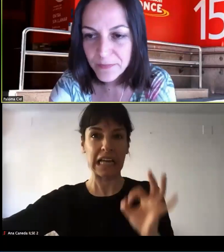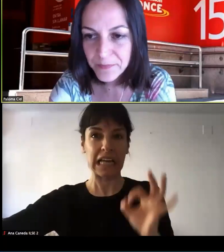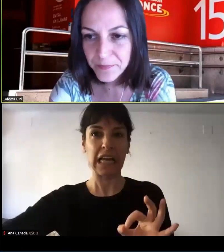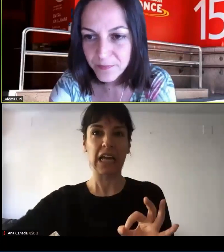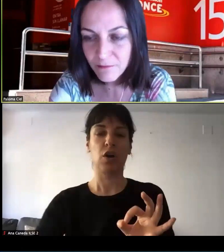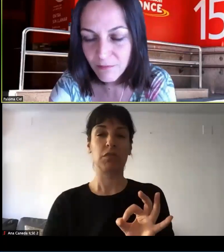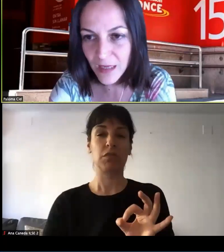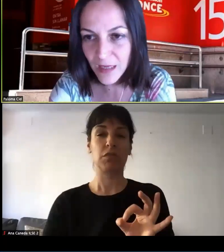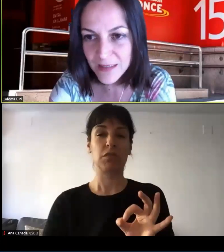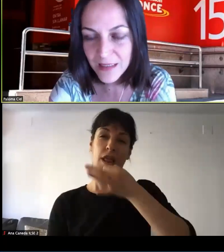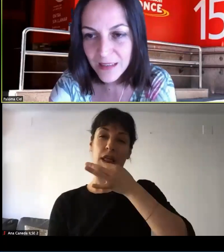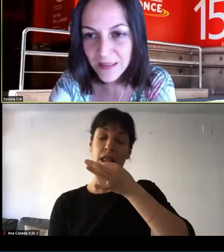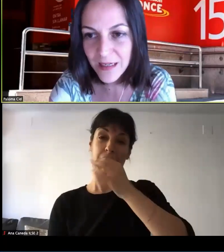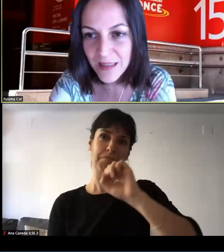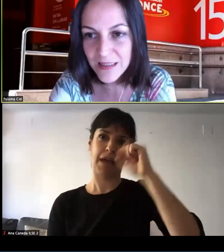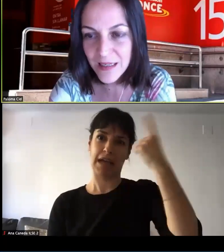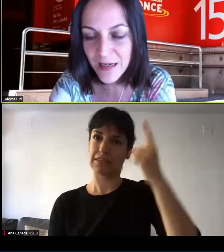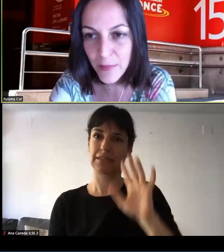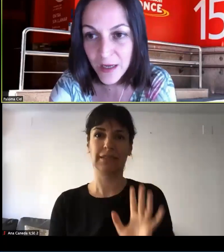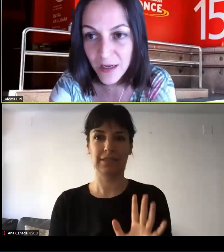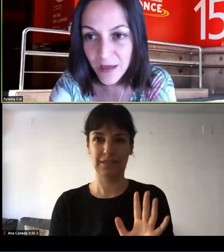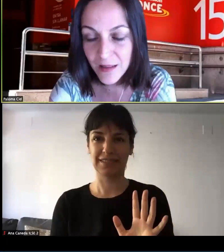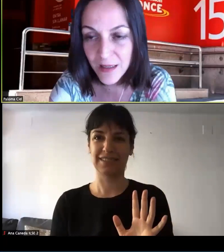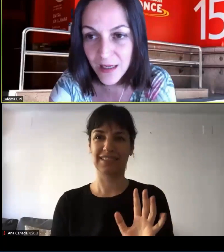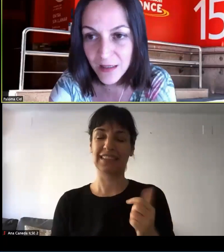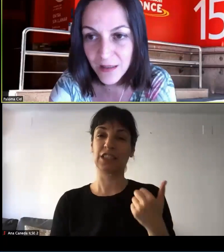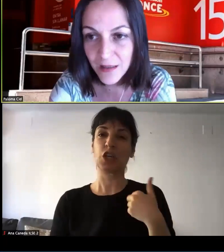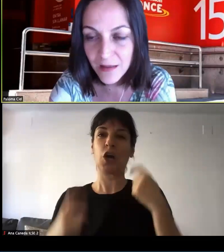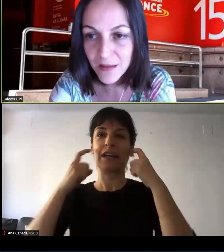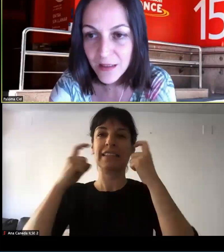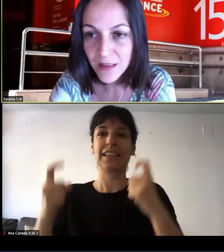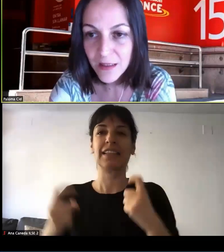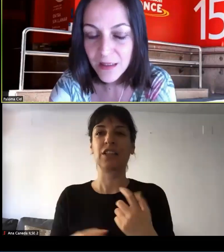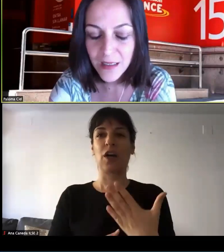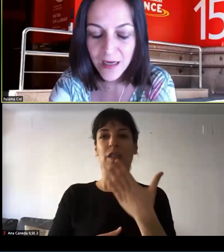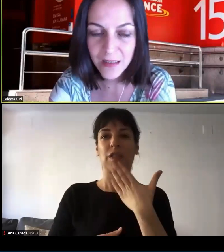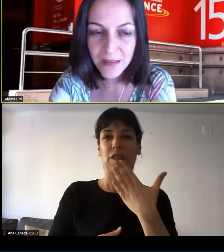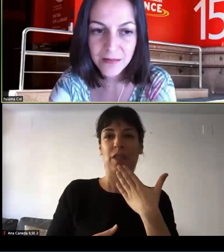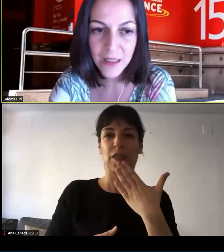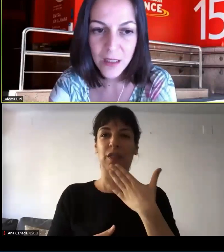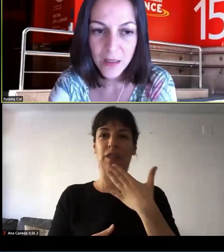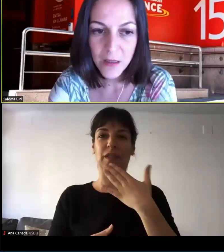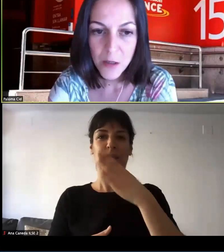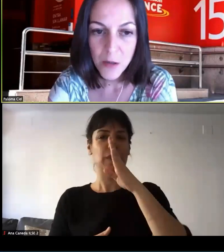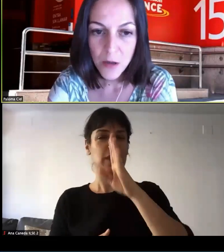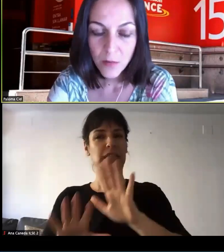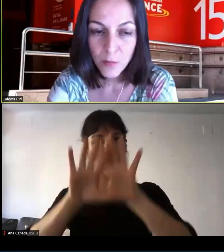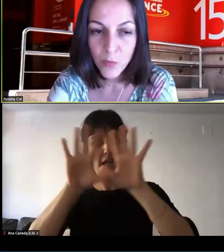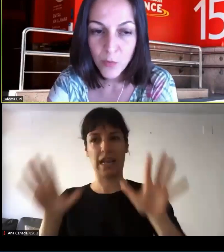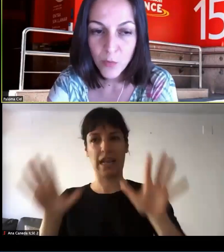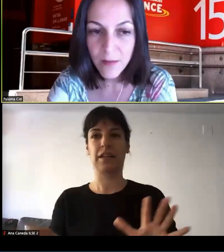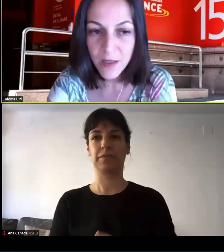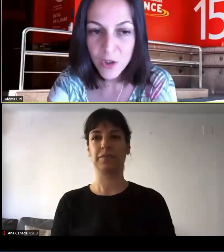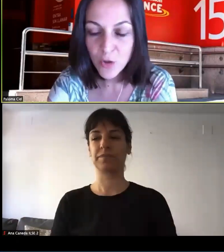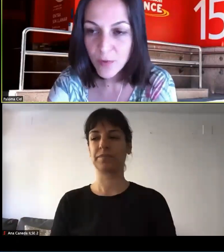hoy. Así que trataré de ser amena, directa y clara. Voy a hablaros sobre